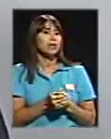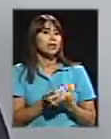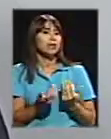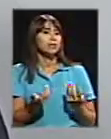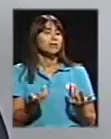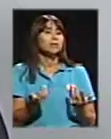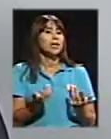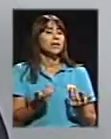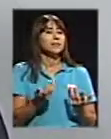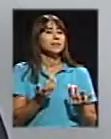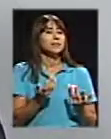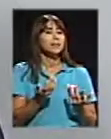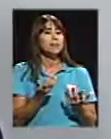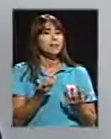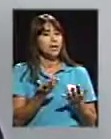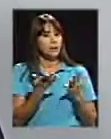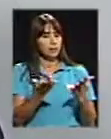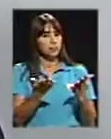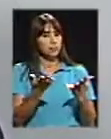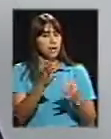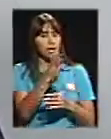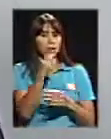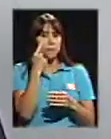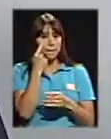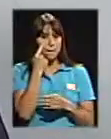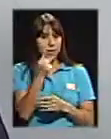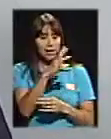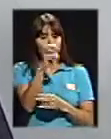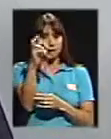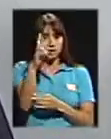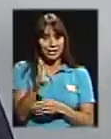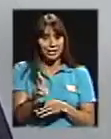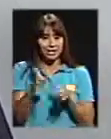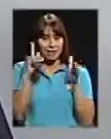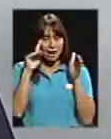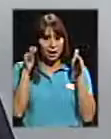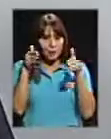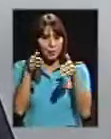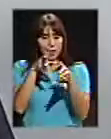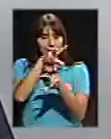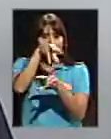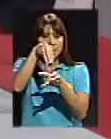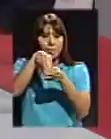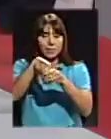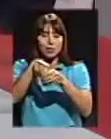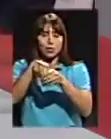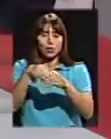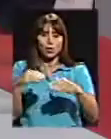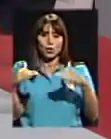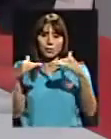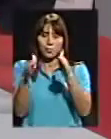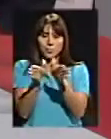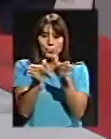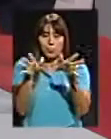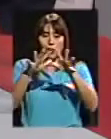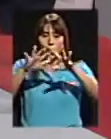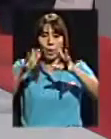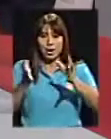vez ubicar a Costa Rica dentro del contexto global, ¿verdad? Dado que es una